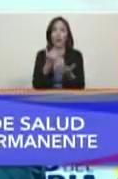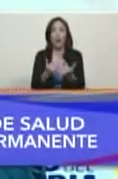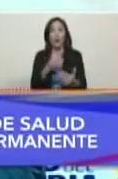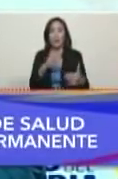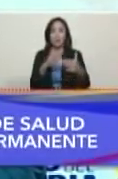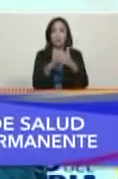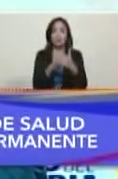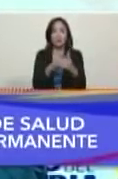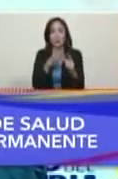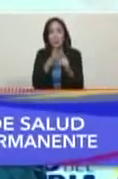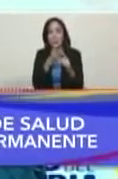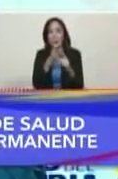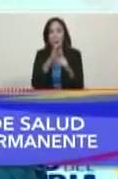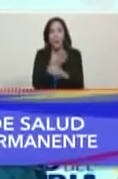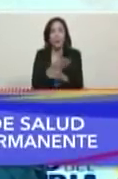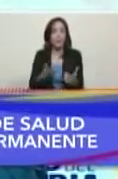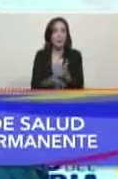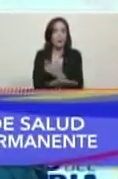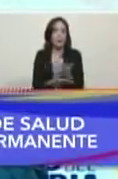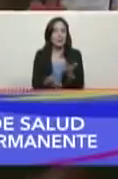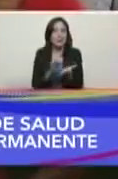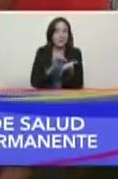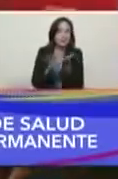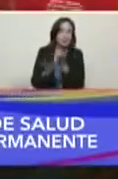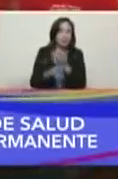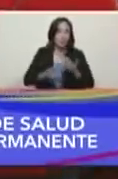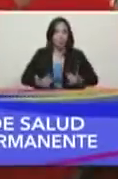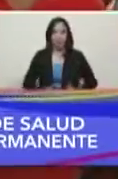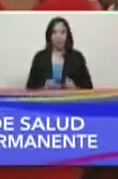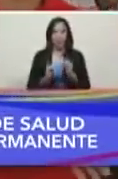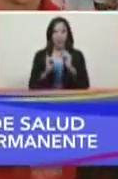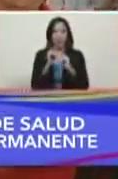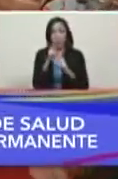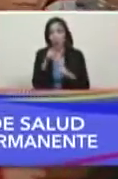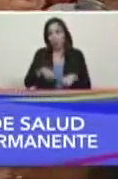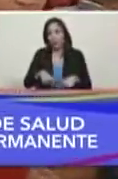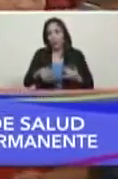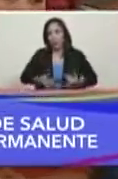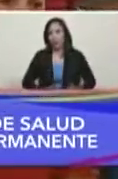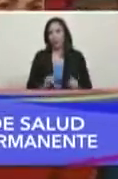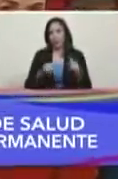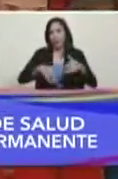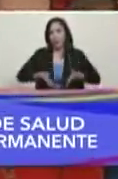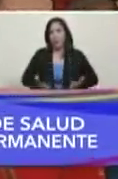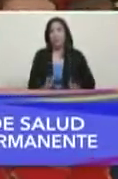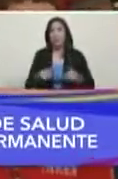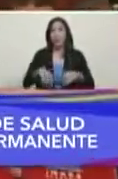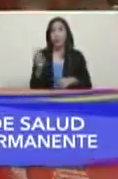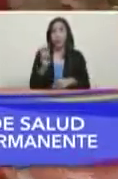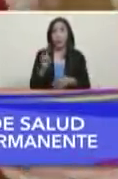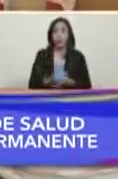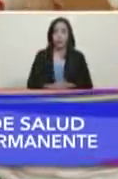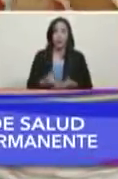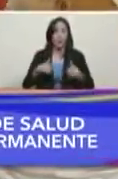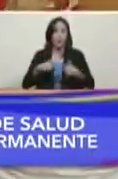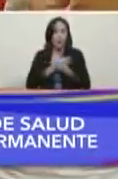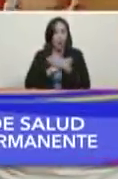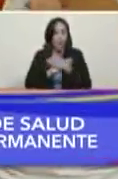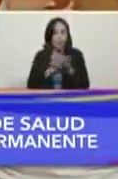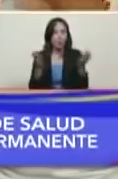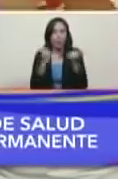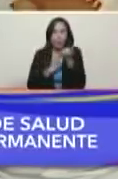una persecución nazifascista por parte del gobierno del Ecuador. Todo mi amor y